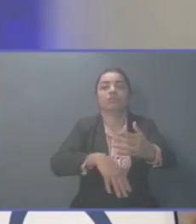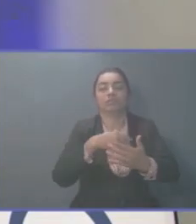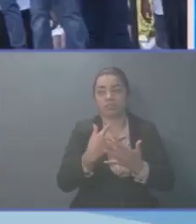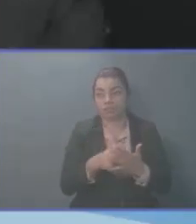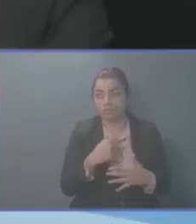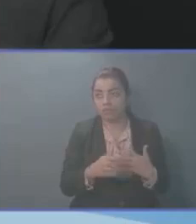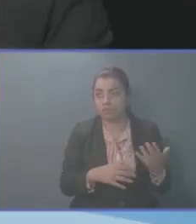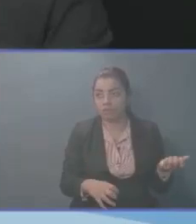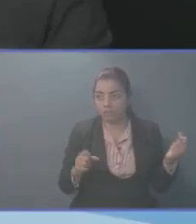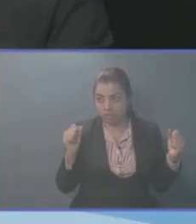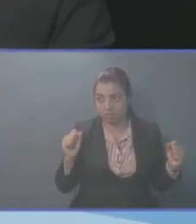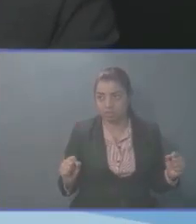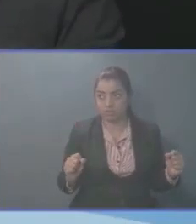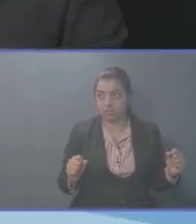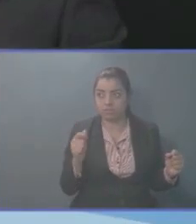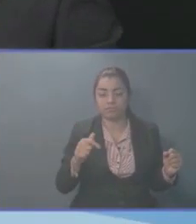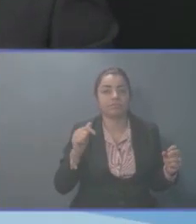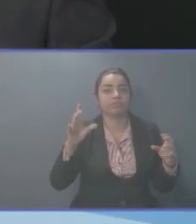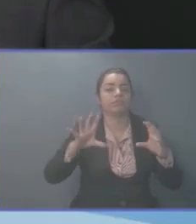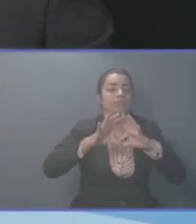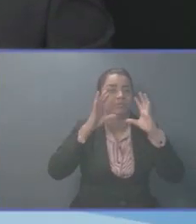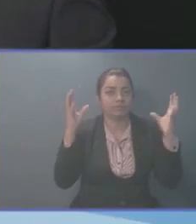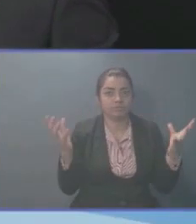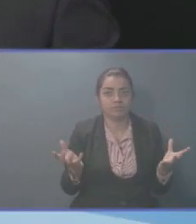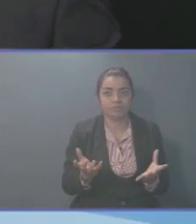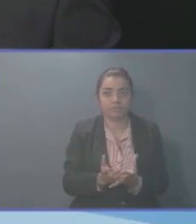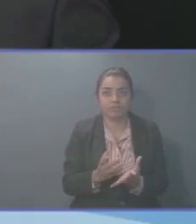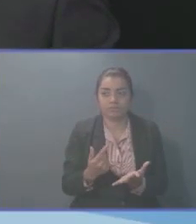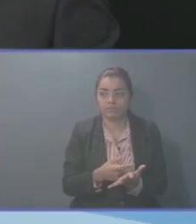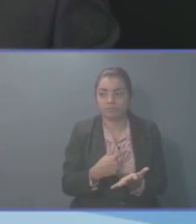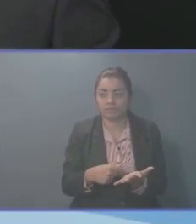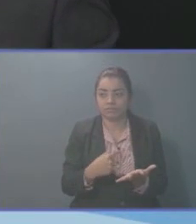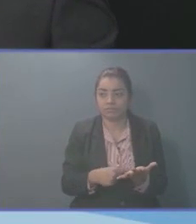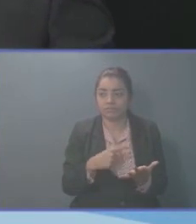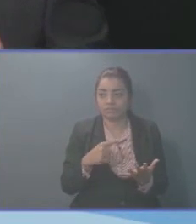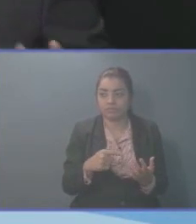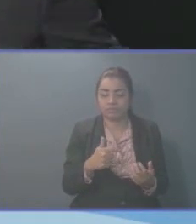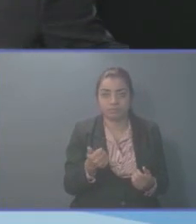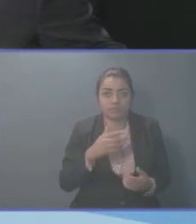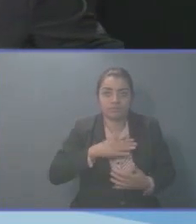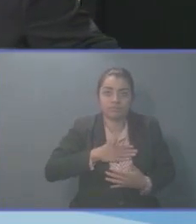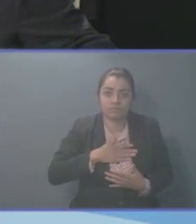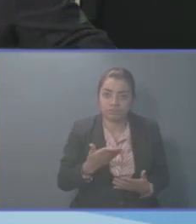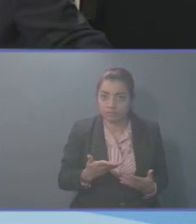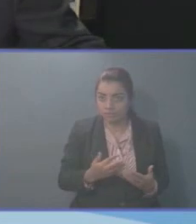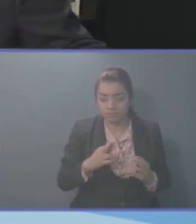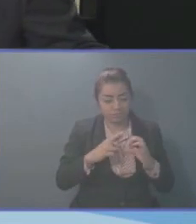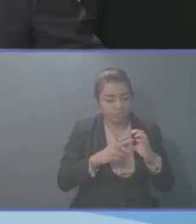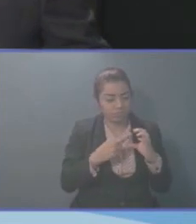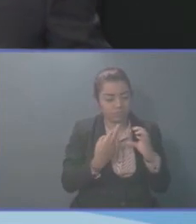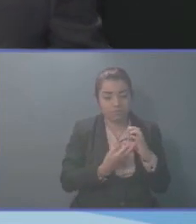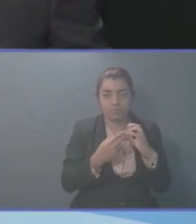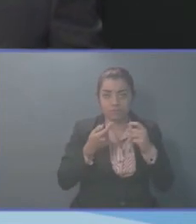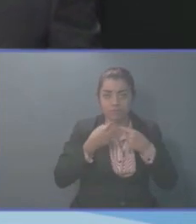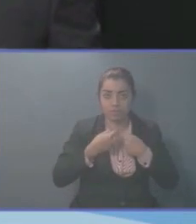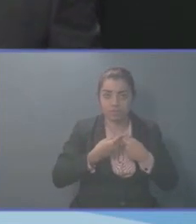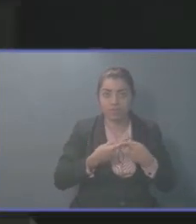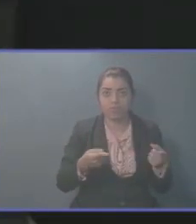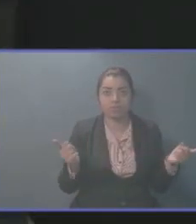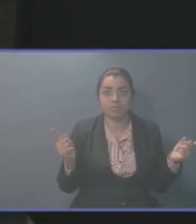diputada, el efecto a nivel internacional, porque creo que las bondades de las redes sociales hoy en día